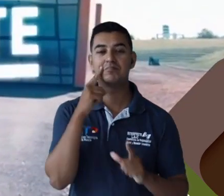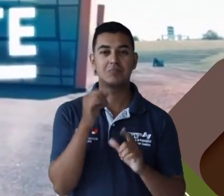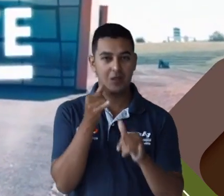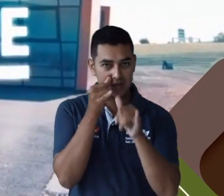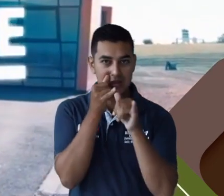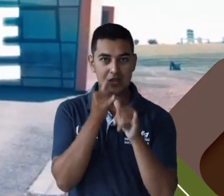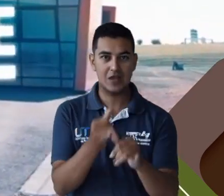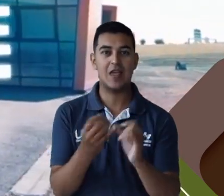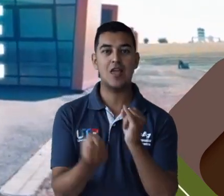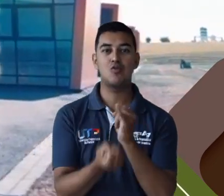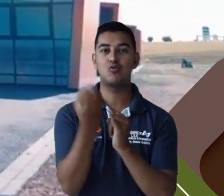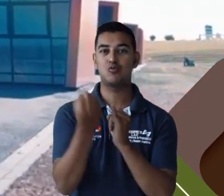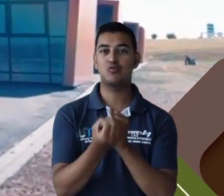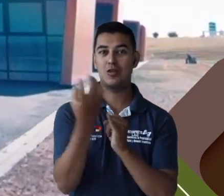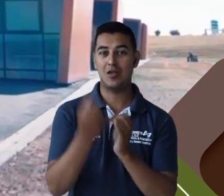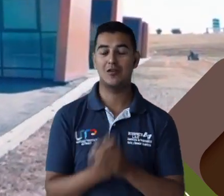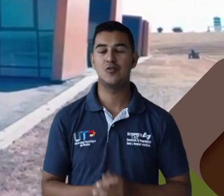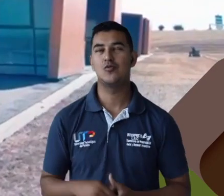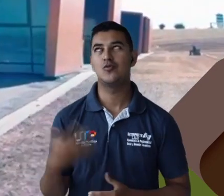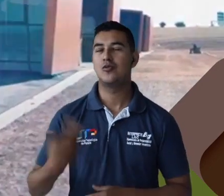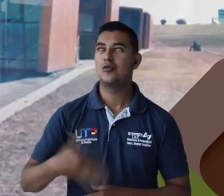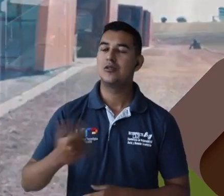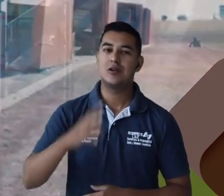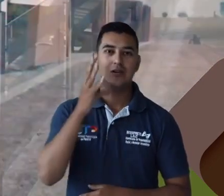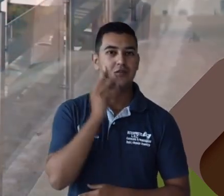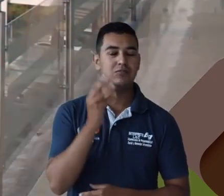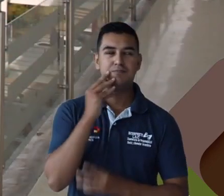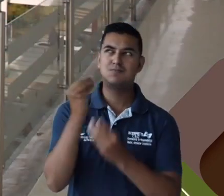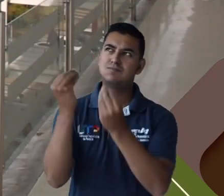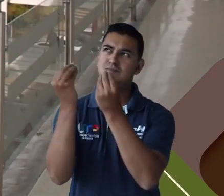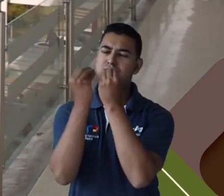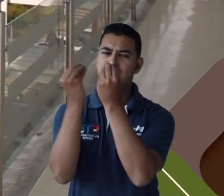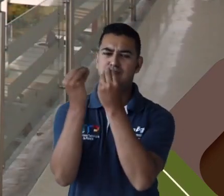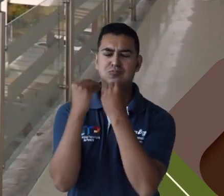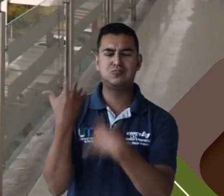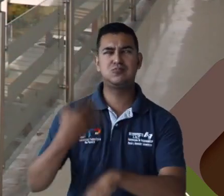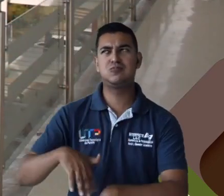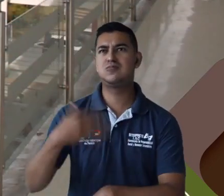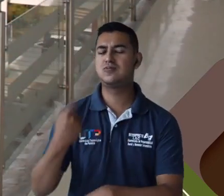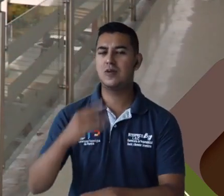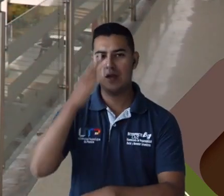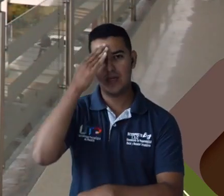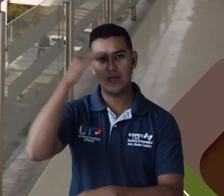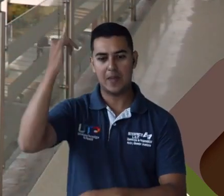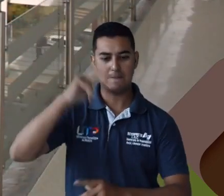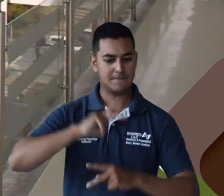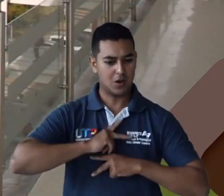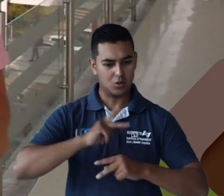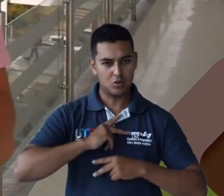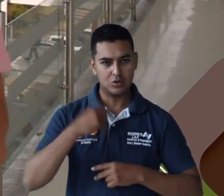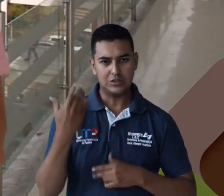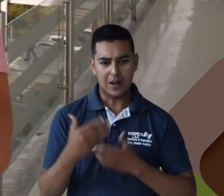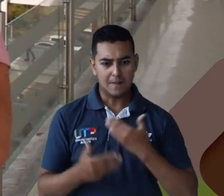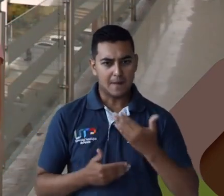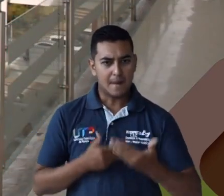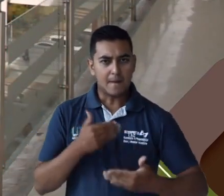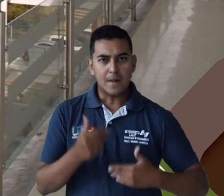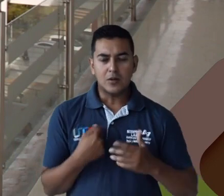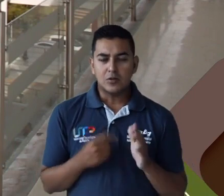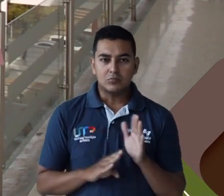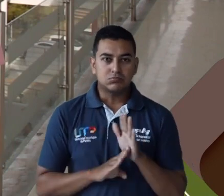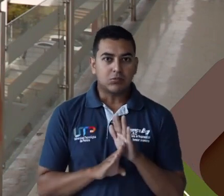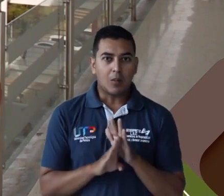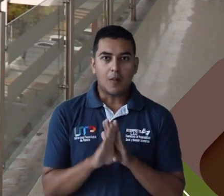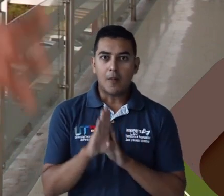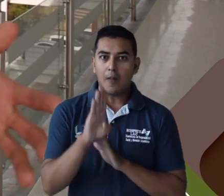de ingeniero industrial. Ha sido una experiencia muy formadora académicamente y personalmente. Me ha llevado a un